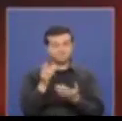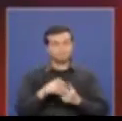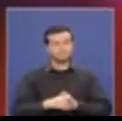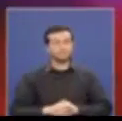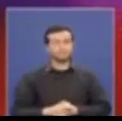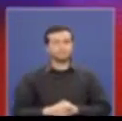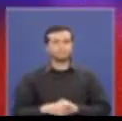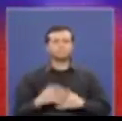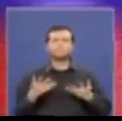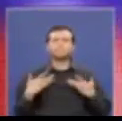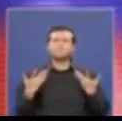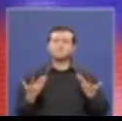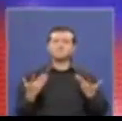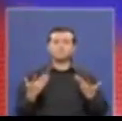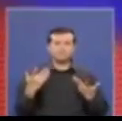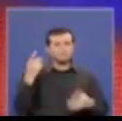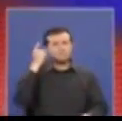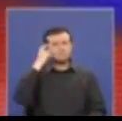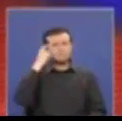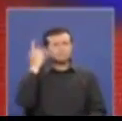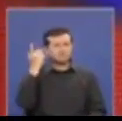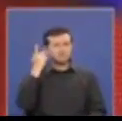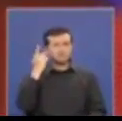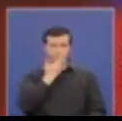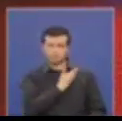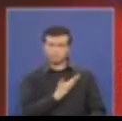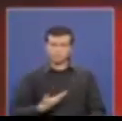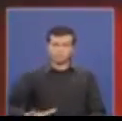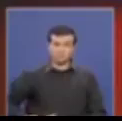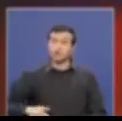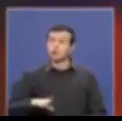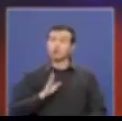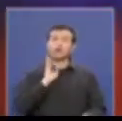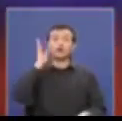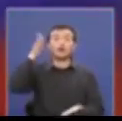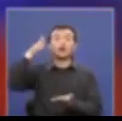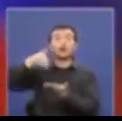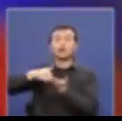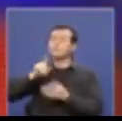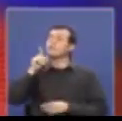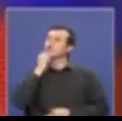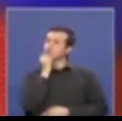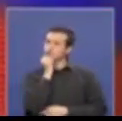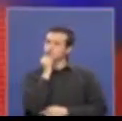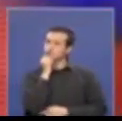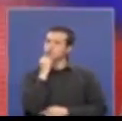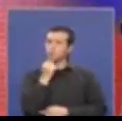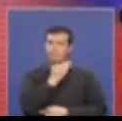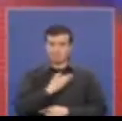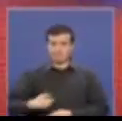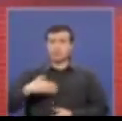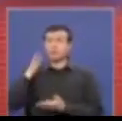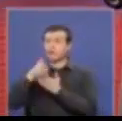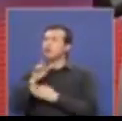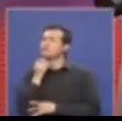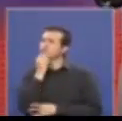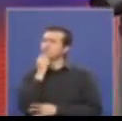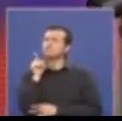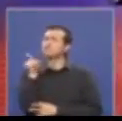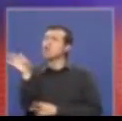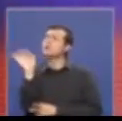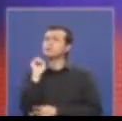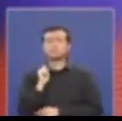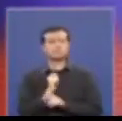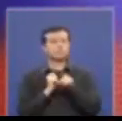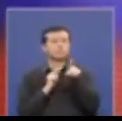además, ¿cuántas tonterías se dicen? ¿Ustedes creen que el presidente va a mirar los helicópteros y deme este? Esos son procesos que lo diría la